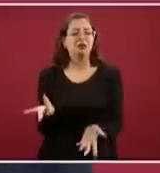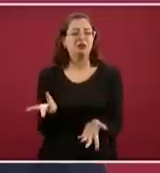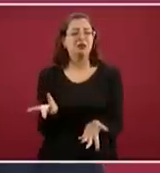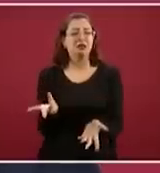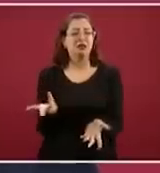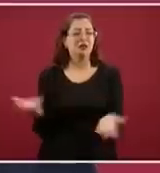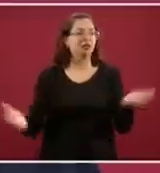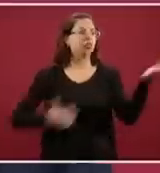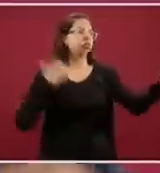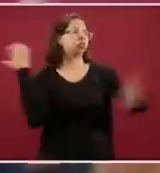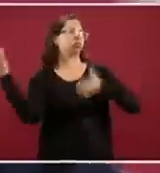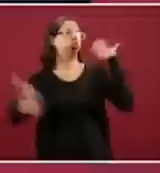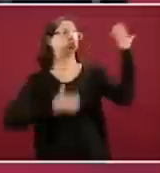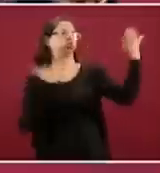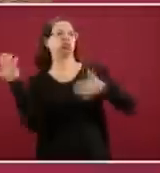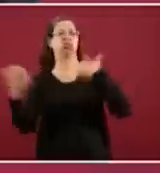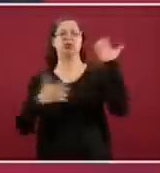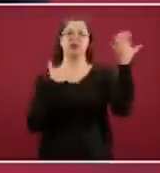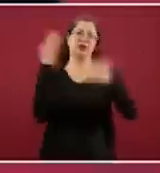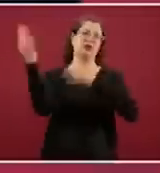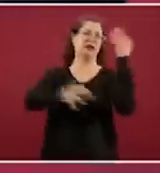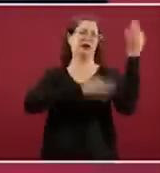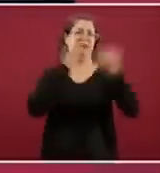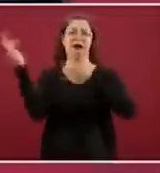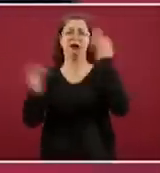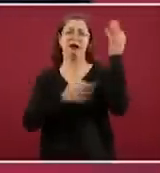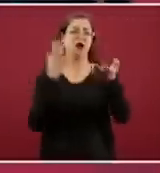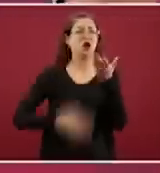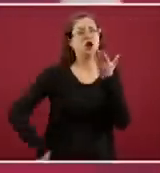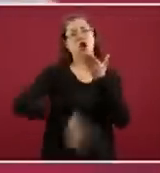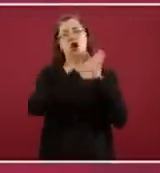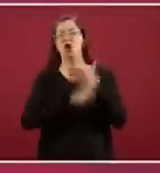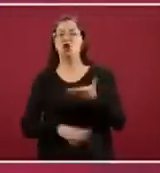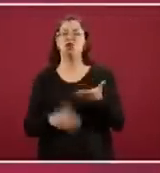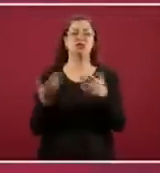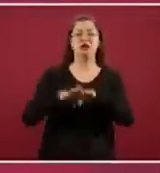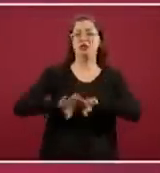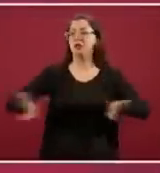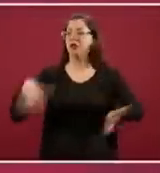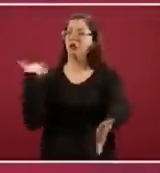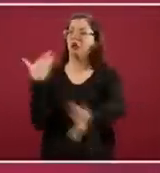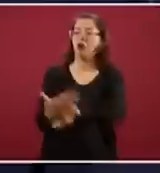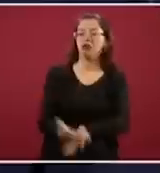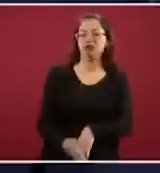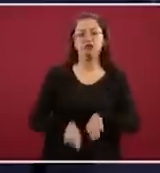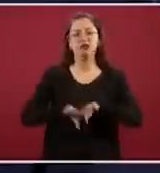1,000 y hacen un escándalo diciendo que es un atentado a la democracia.